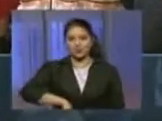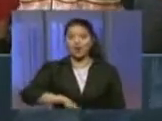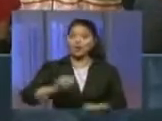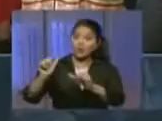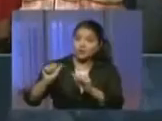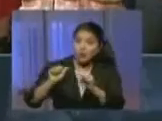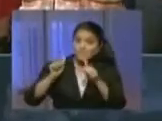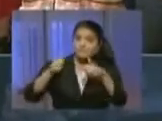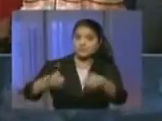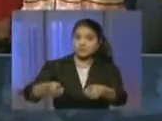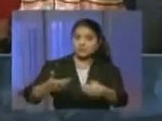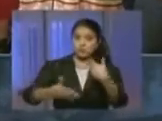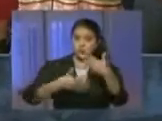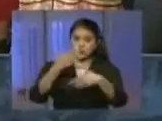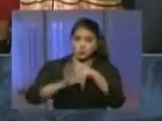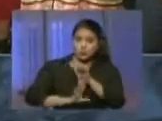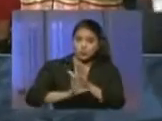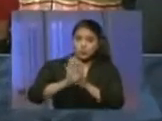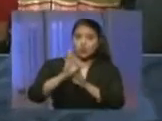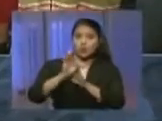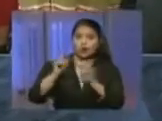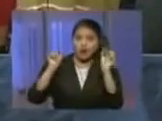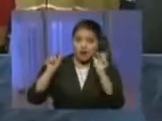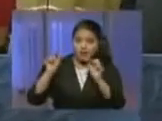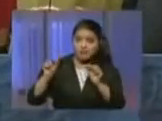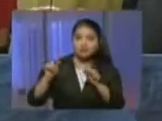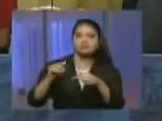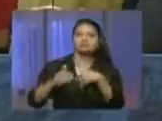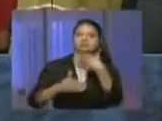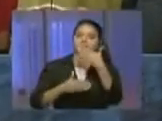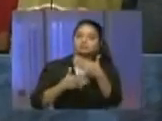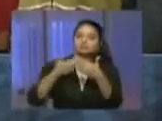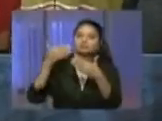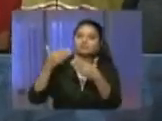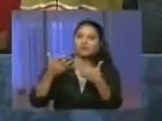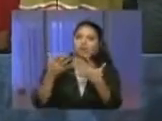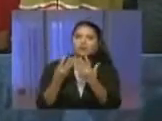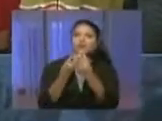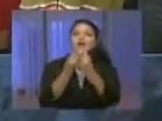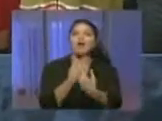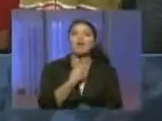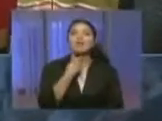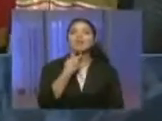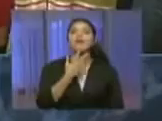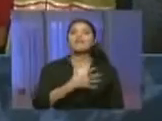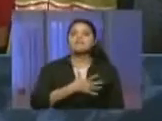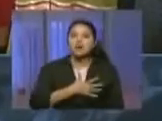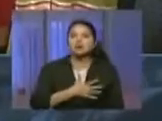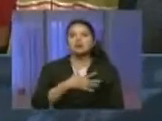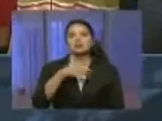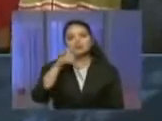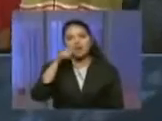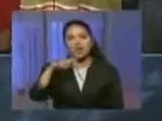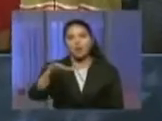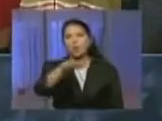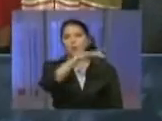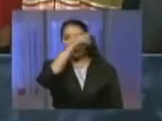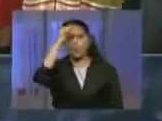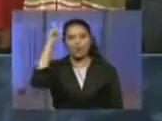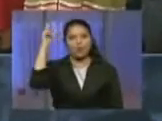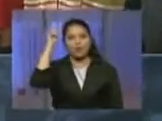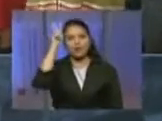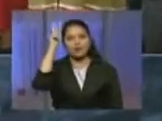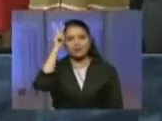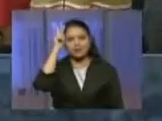a echar las columnas allí iba la mano la voz y la dignidad de los pueblos indígenas